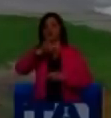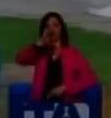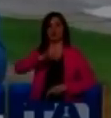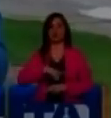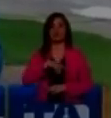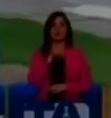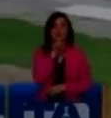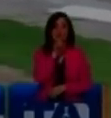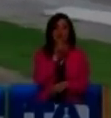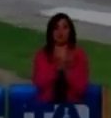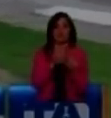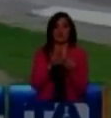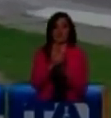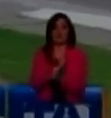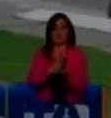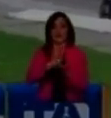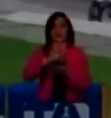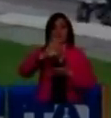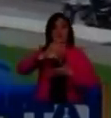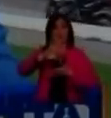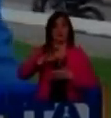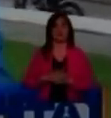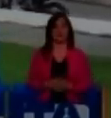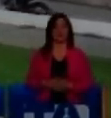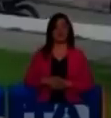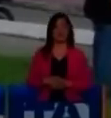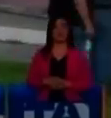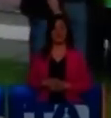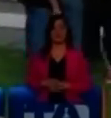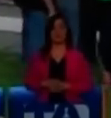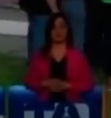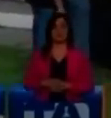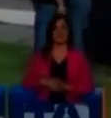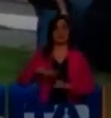nos han dicho que estamos aquí en el barrio América. Y vamos a hacer un pequeño recorrido aquí en el